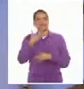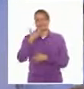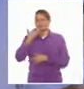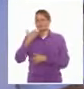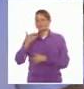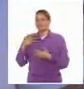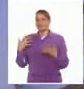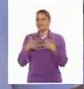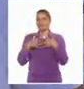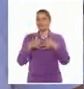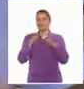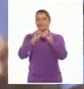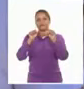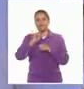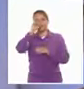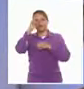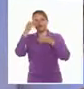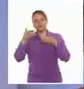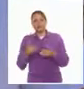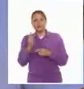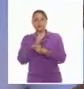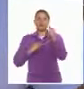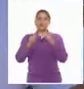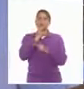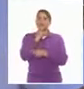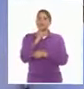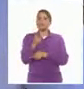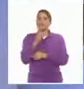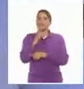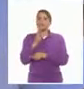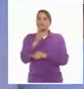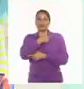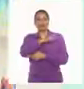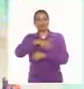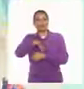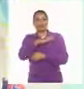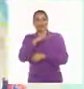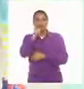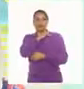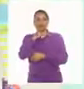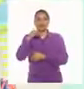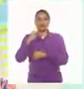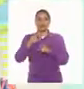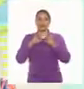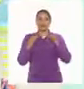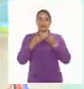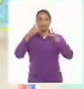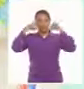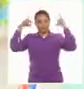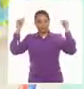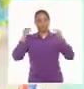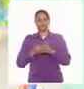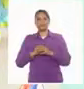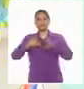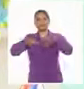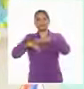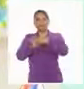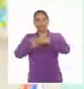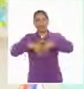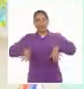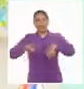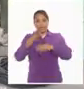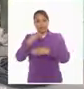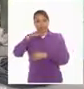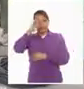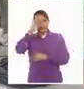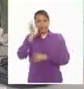relación con el sistema de salud, específicamente con la atención primaria de salud y los médicos y las enfermeras de la familia. La tradicional gala por este día se realizará en la provincia